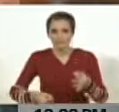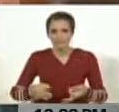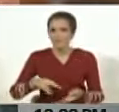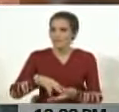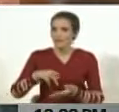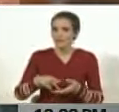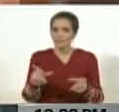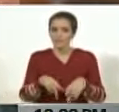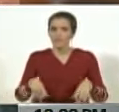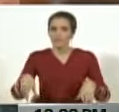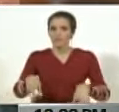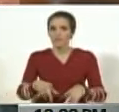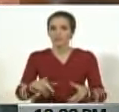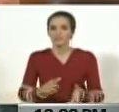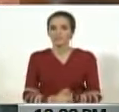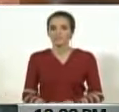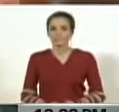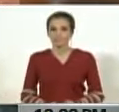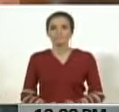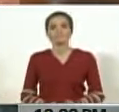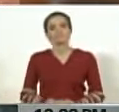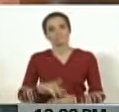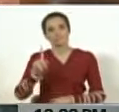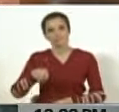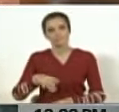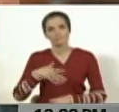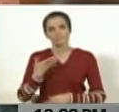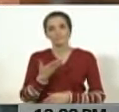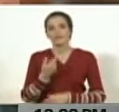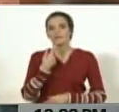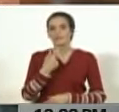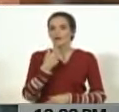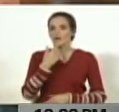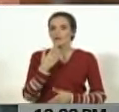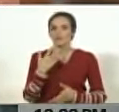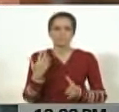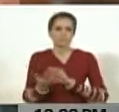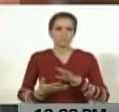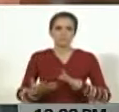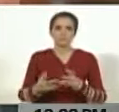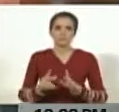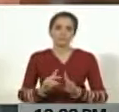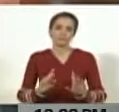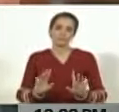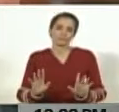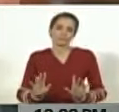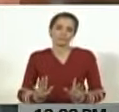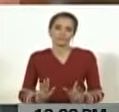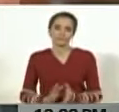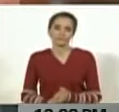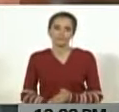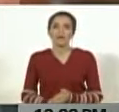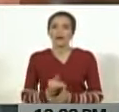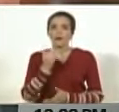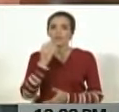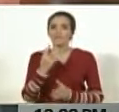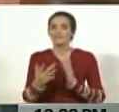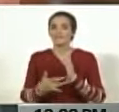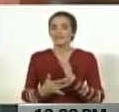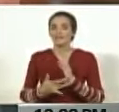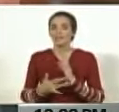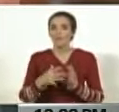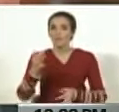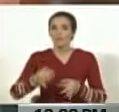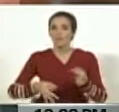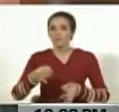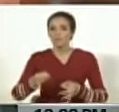en lugar de, y esto pudiera parecer una barbaridad, ¿no? Pero desde el punto de vista